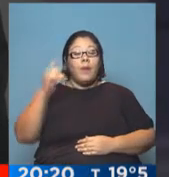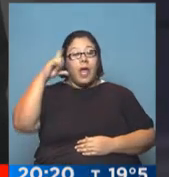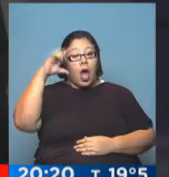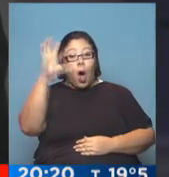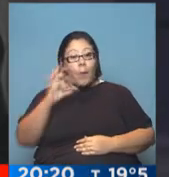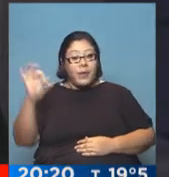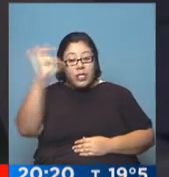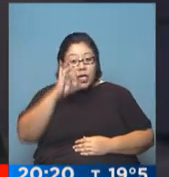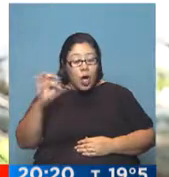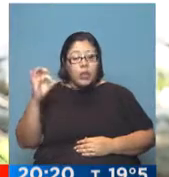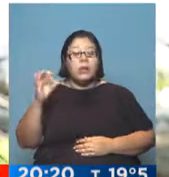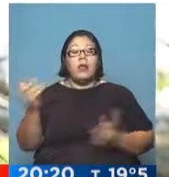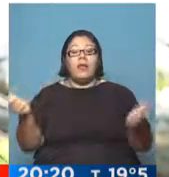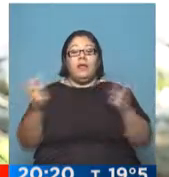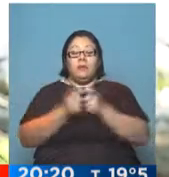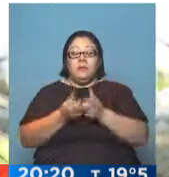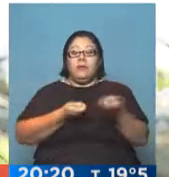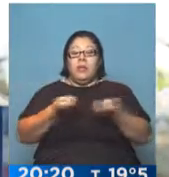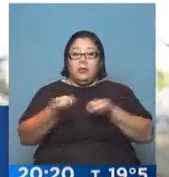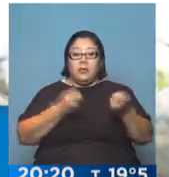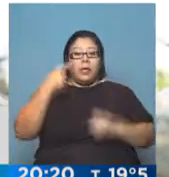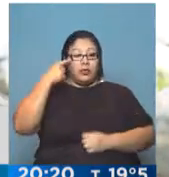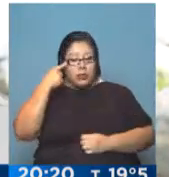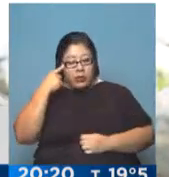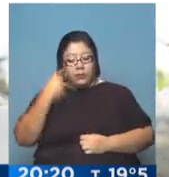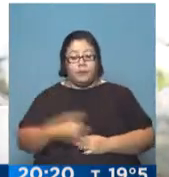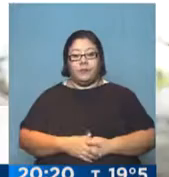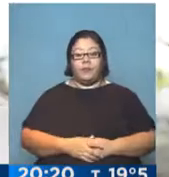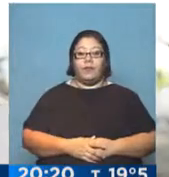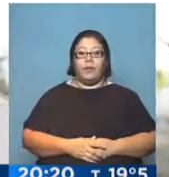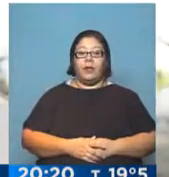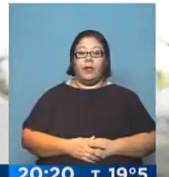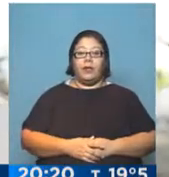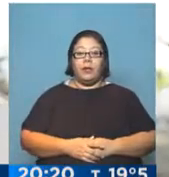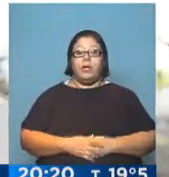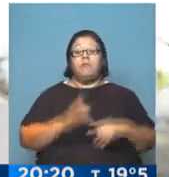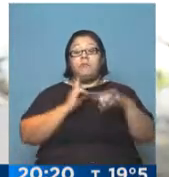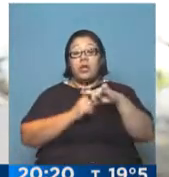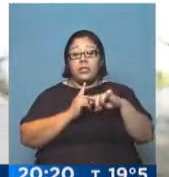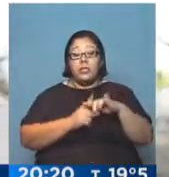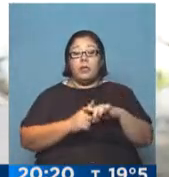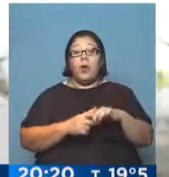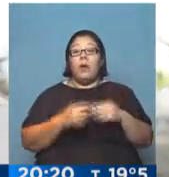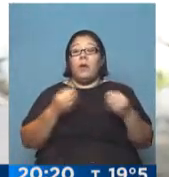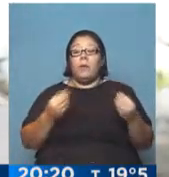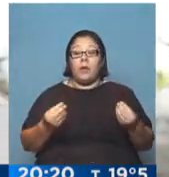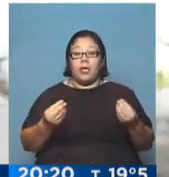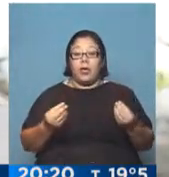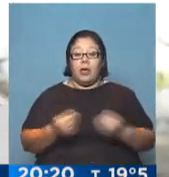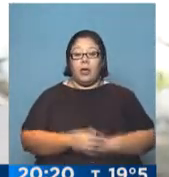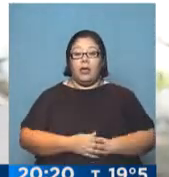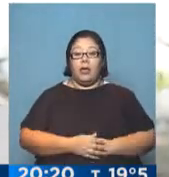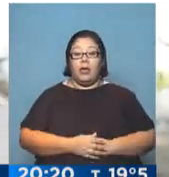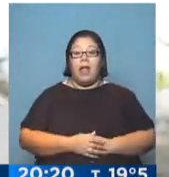cámara de supermercados chinos se ha tomado de forma positiva dado que bueno entendemos que va a potenciar